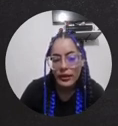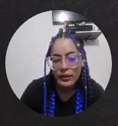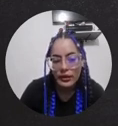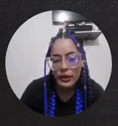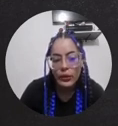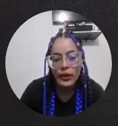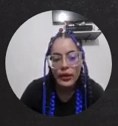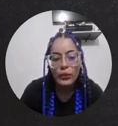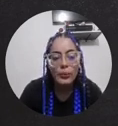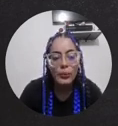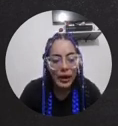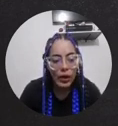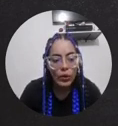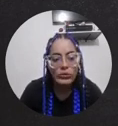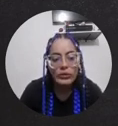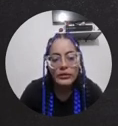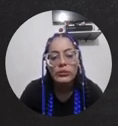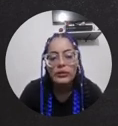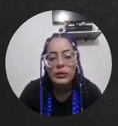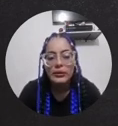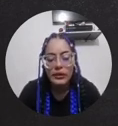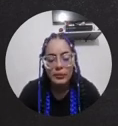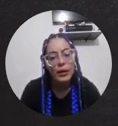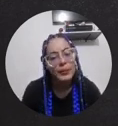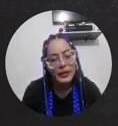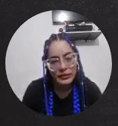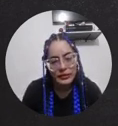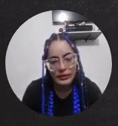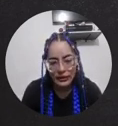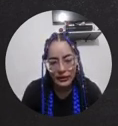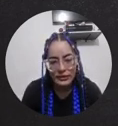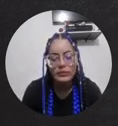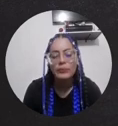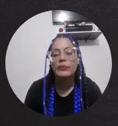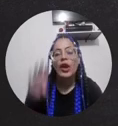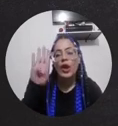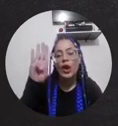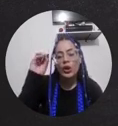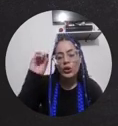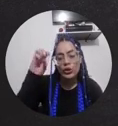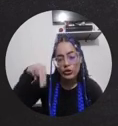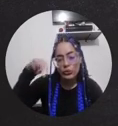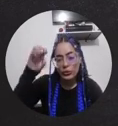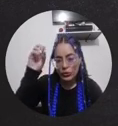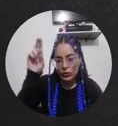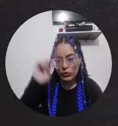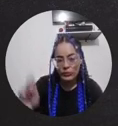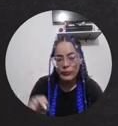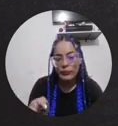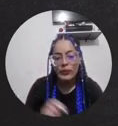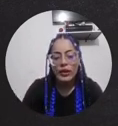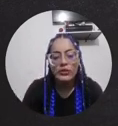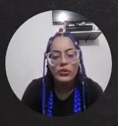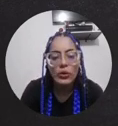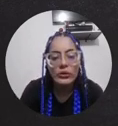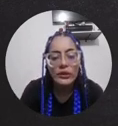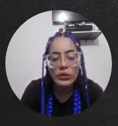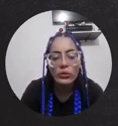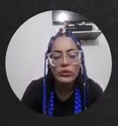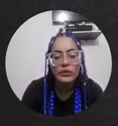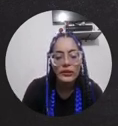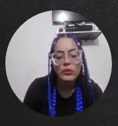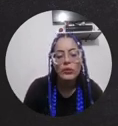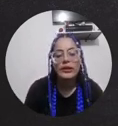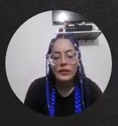de guardar el dinero en un banco durante un tiempo determinado para recibir intereses. Los bonos son